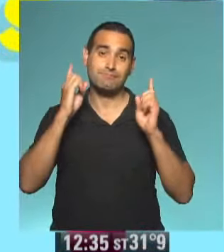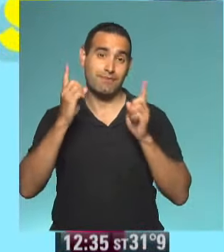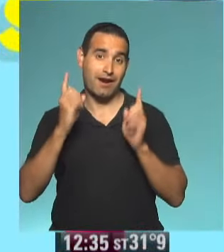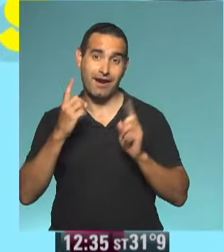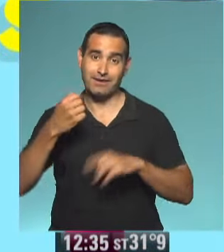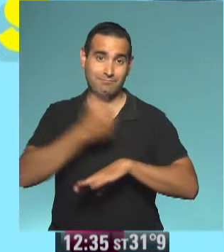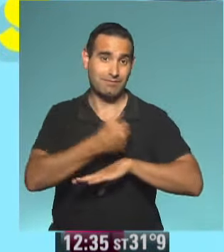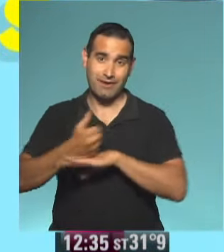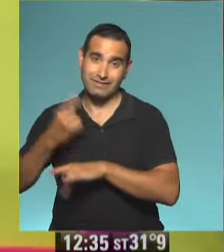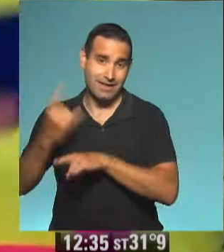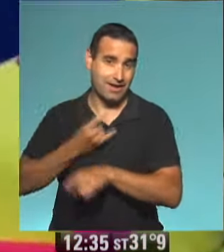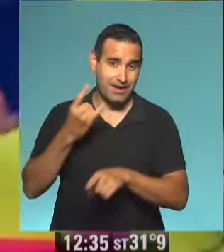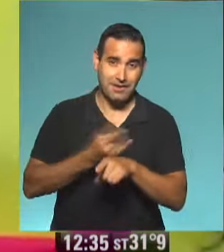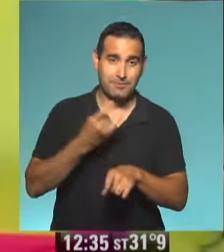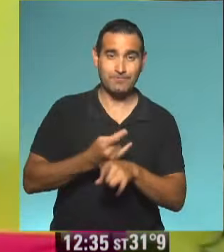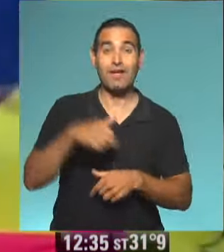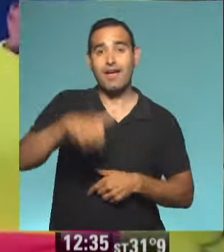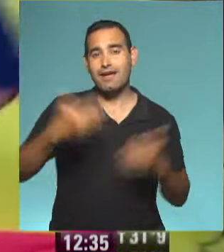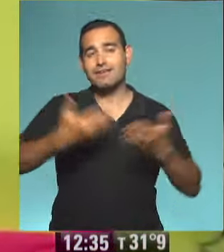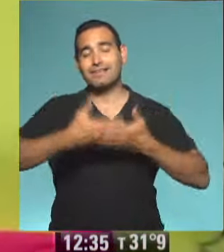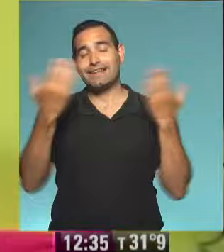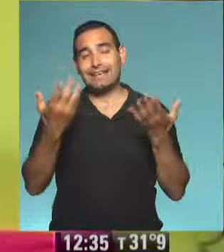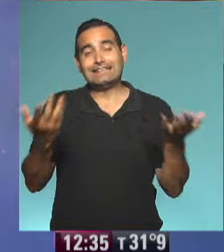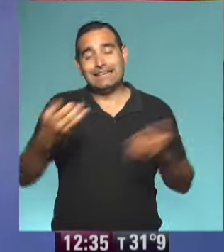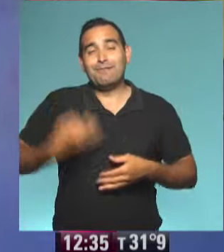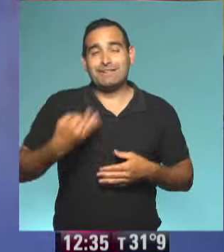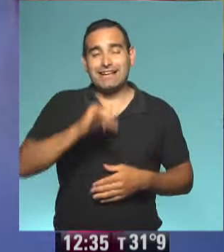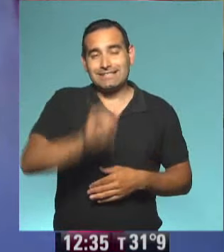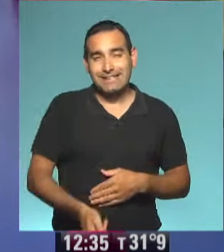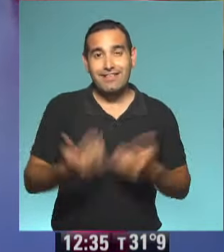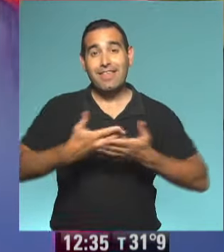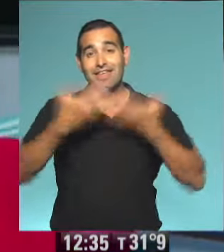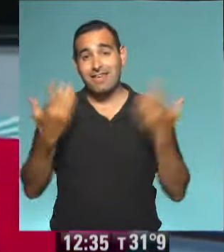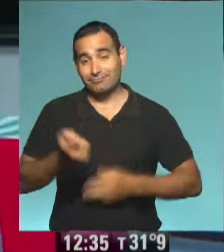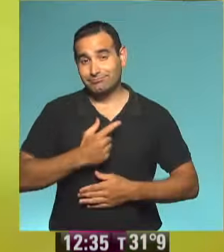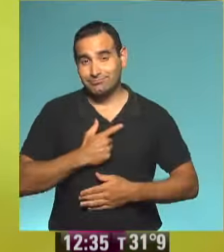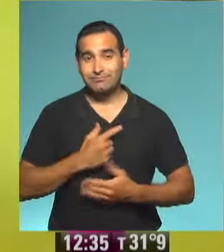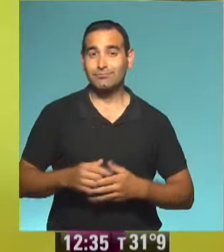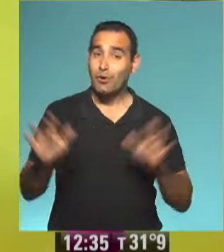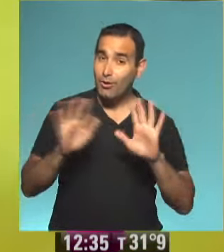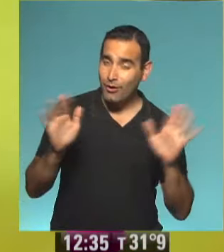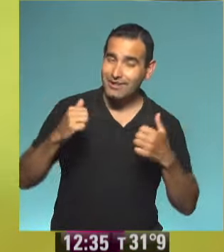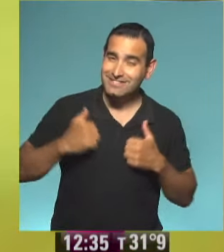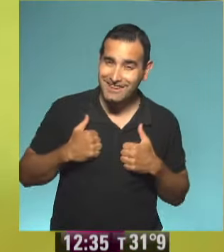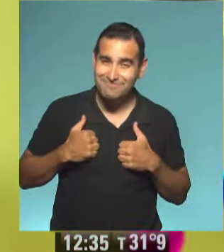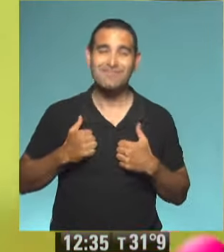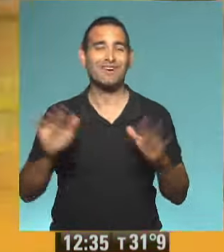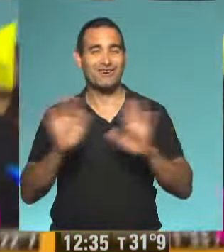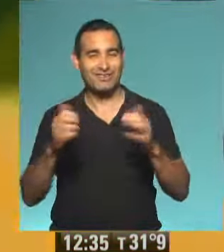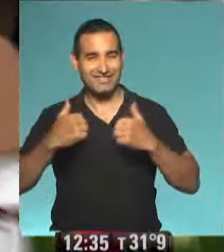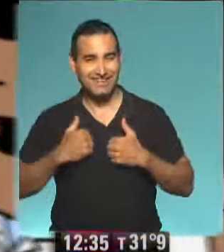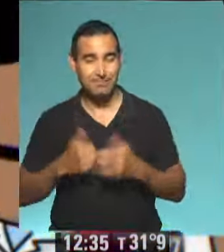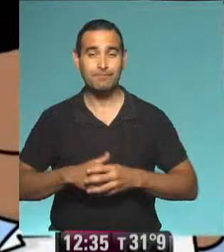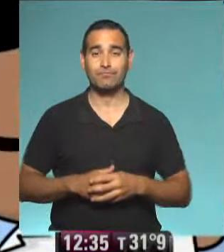que siempre supieron estar. En este día que sí es especial. Es especial porque es nuestro día y... ¡Hola! ¡Hola, Samba! ¡Hola,